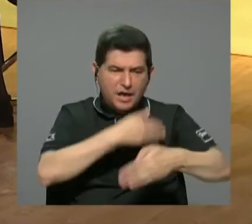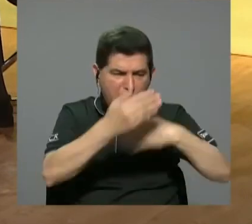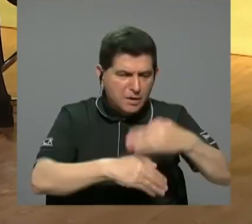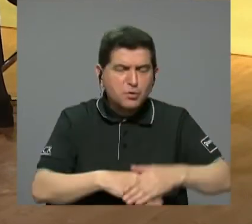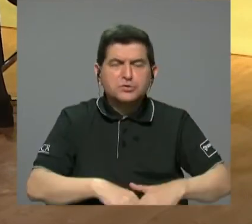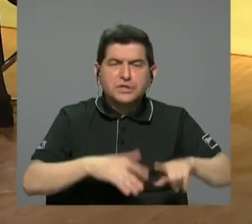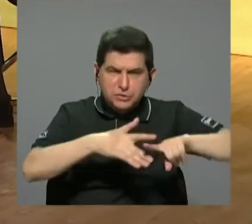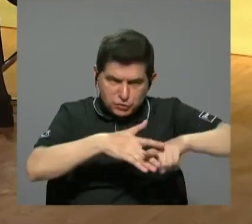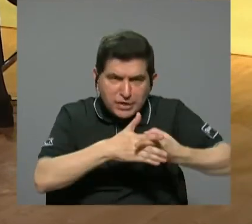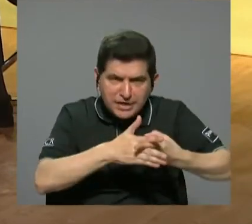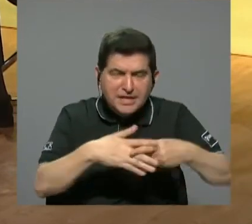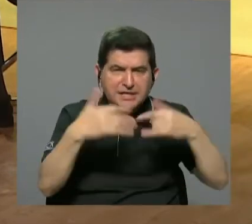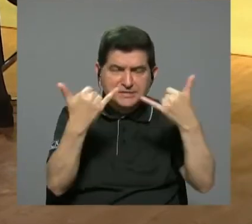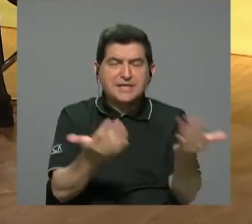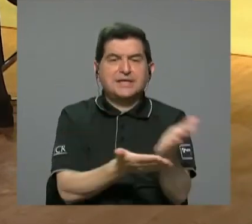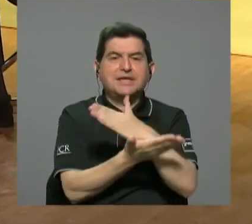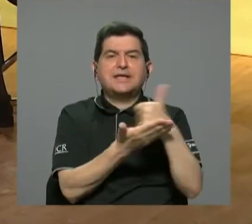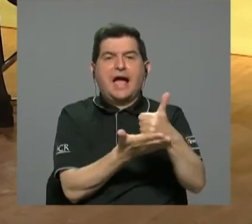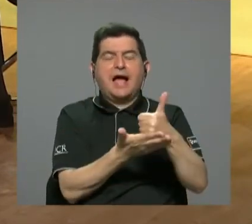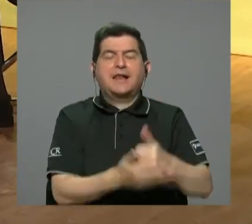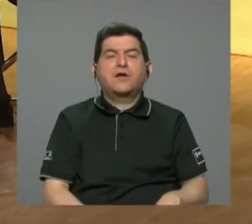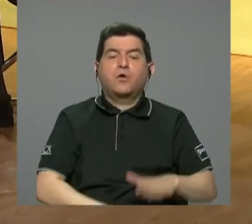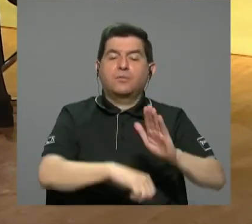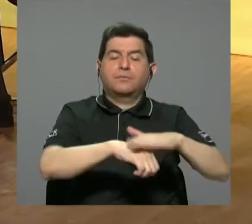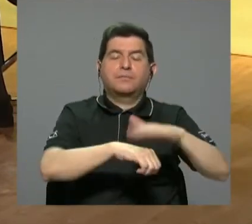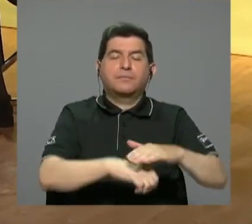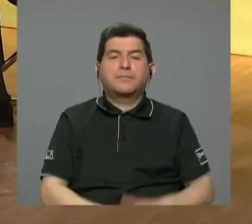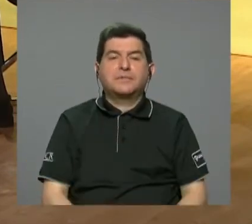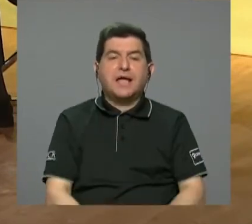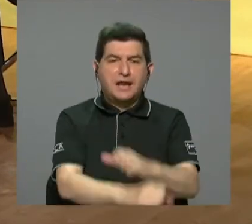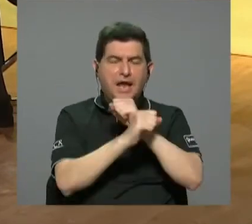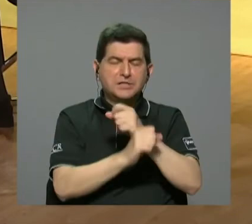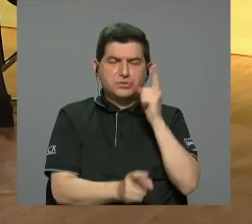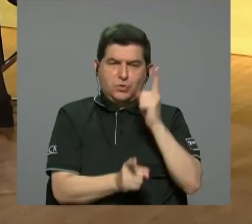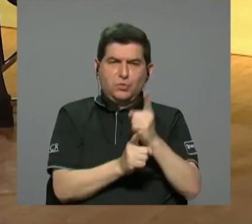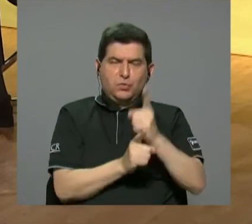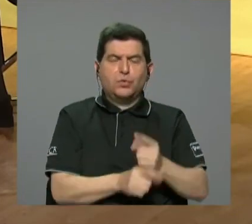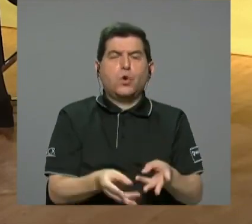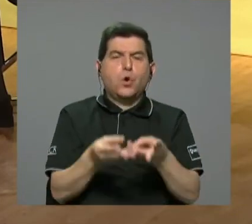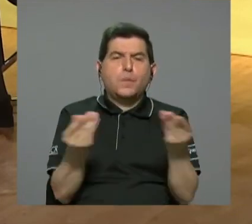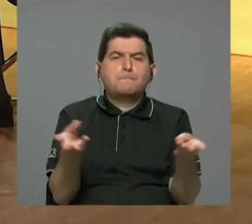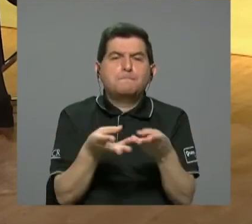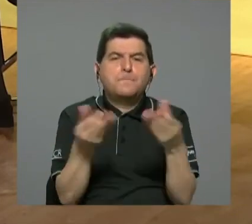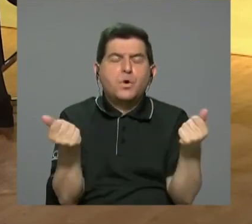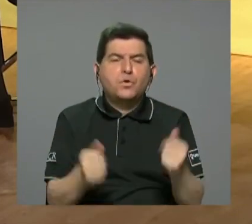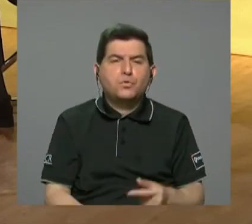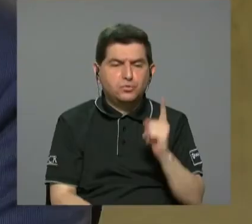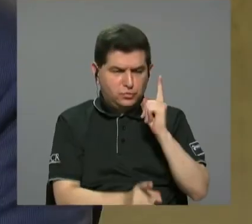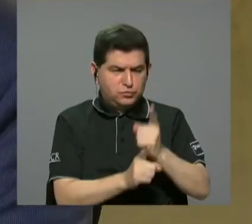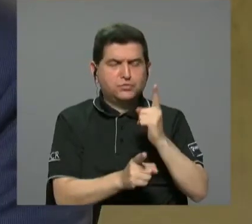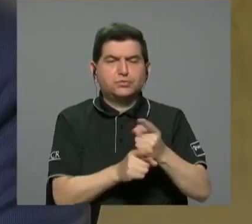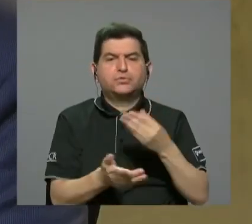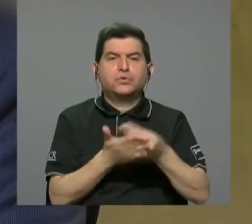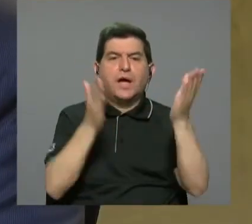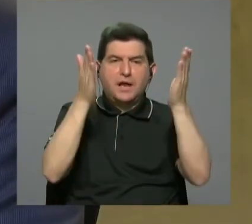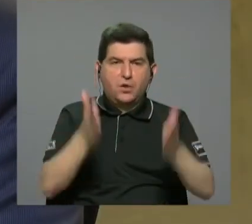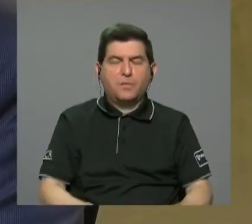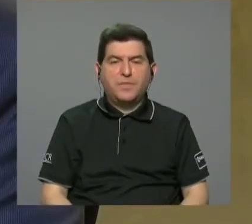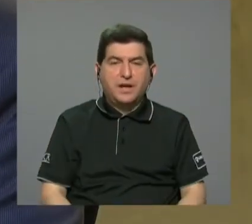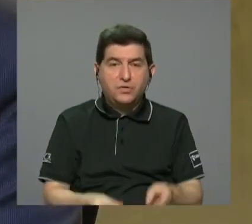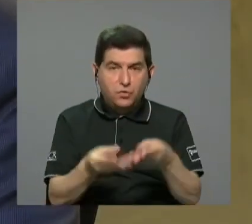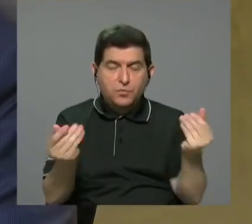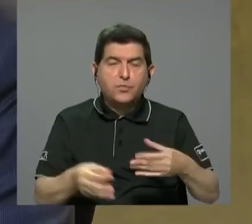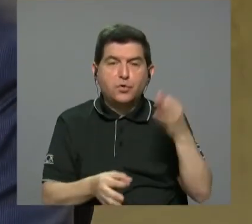a convertirse en algo que permita que el seguro sea más pertinente, con productos más adecuados al consumidor, con